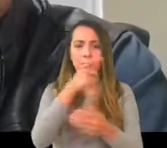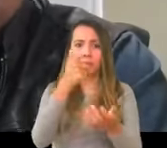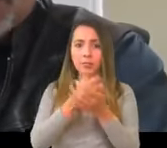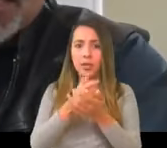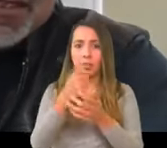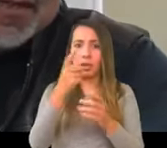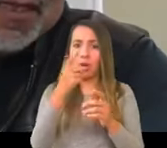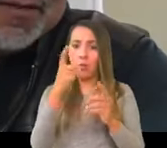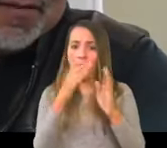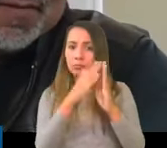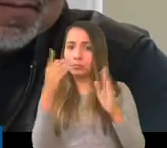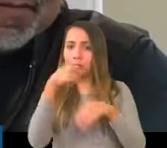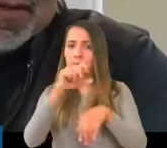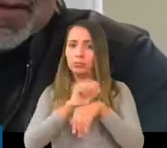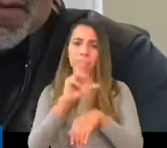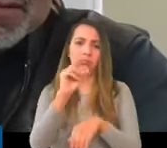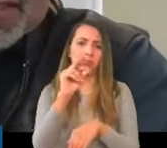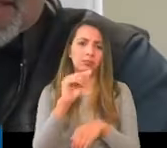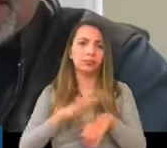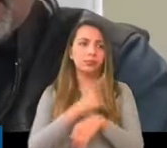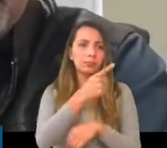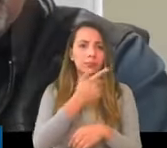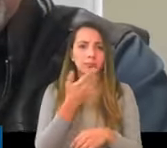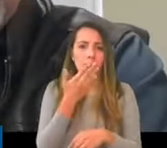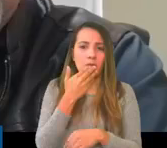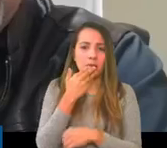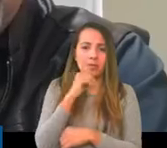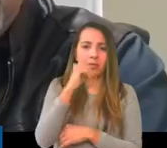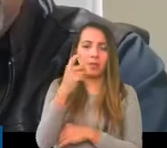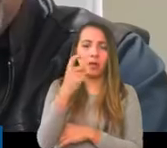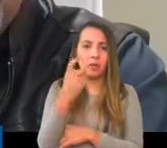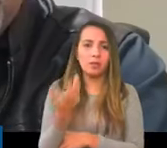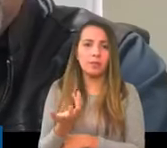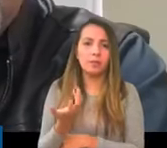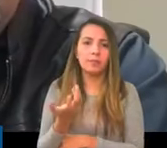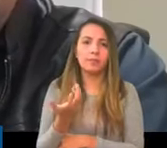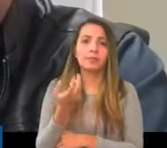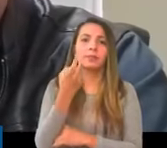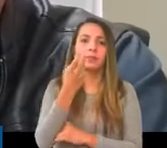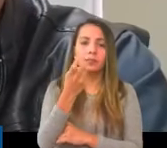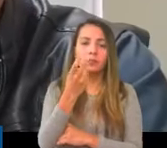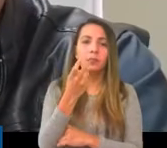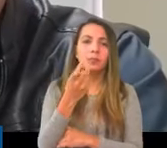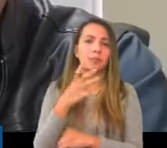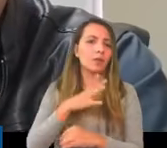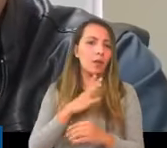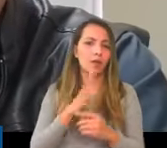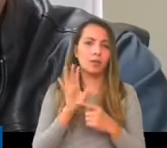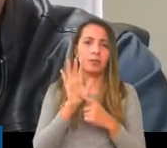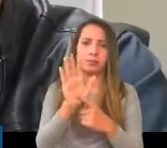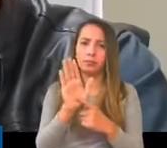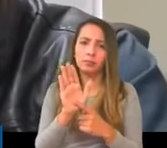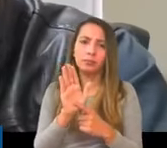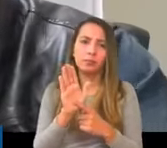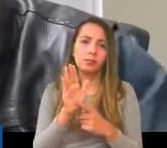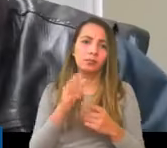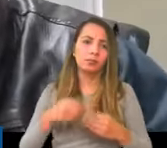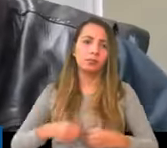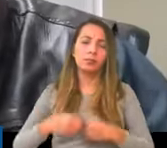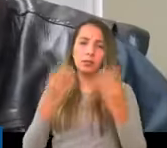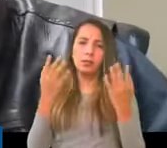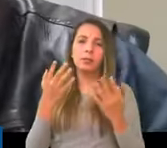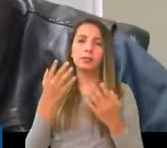les va a cobrar porque no se les dio el servicio. Obviamente está plenamente justificado y que obviamente nos va a generar también que la